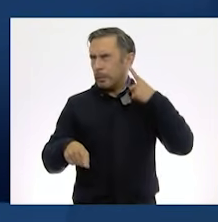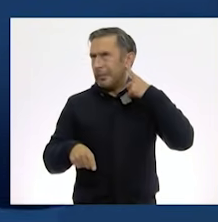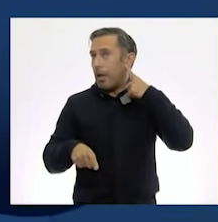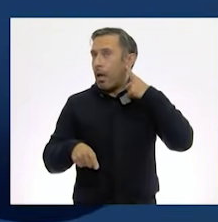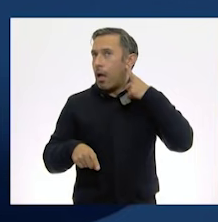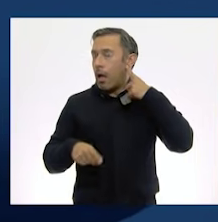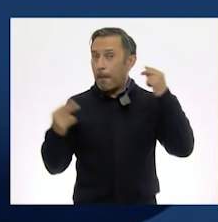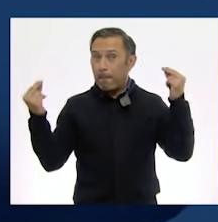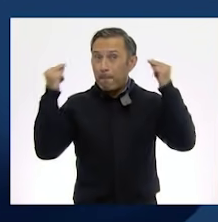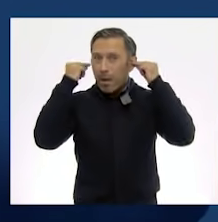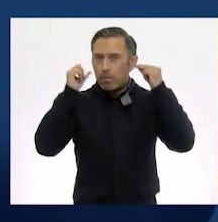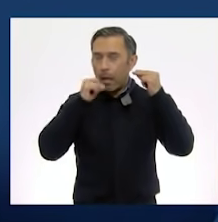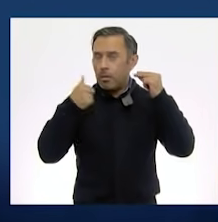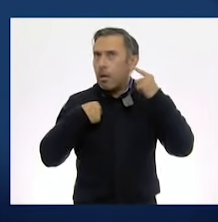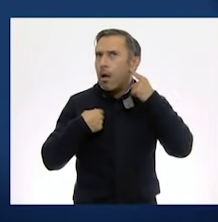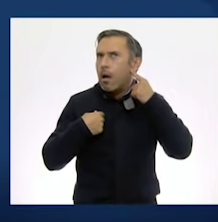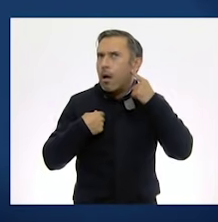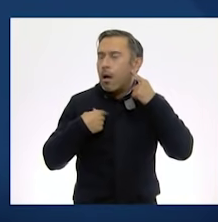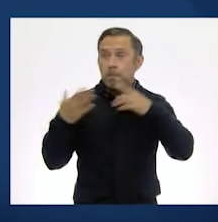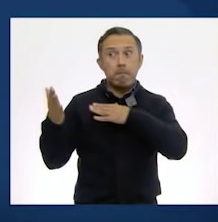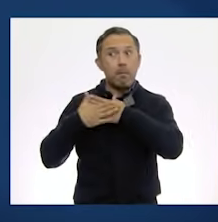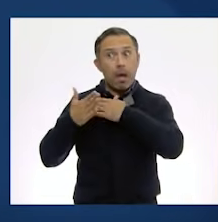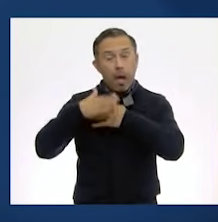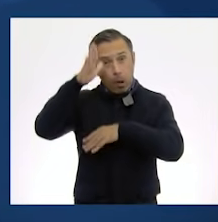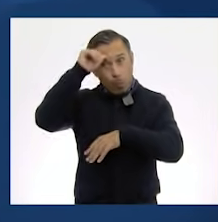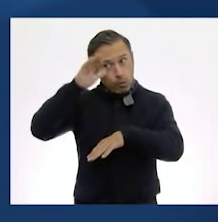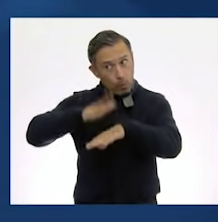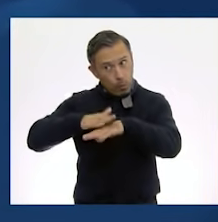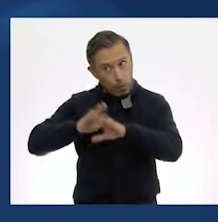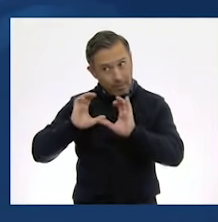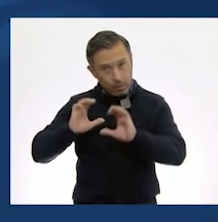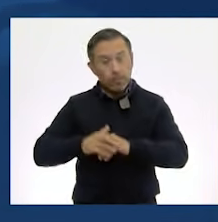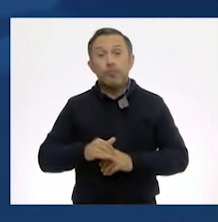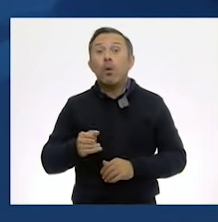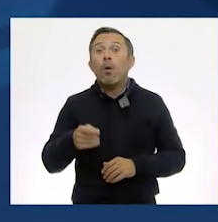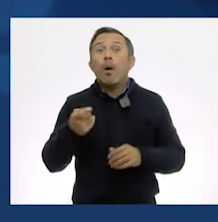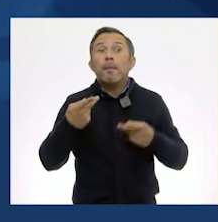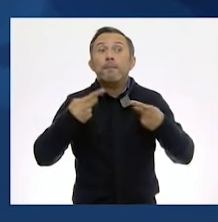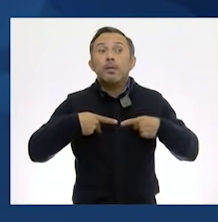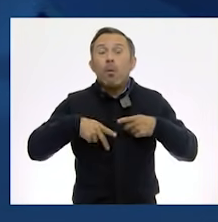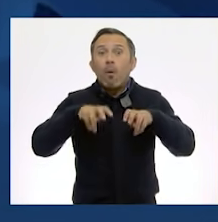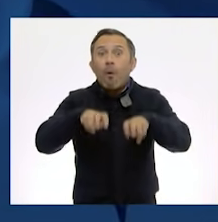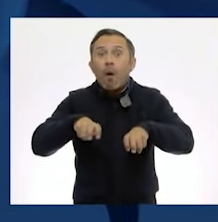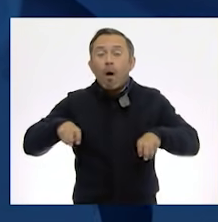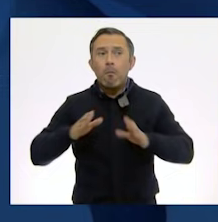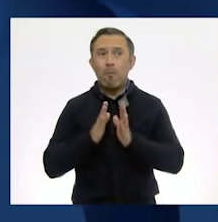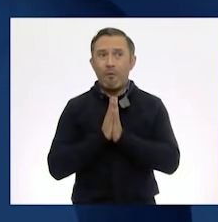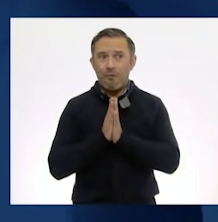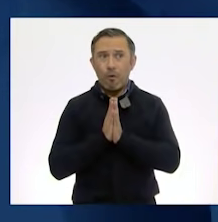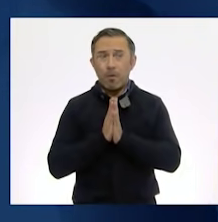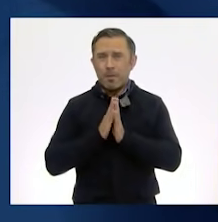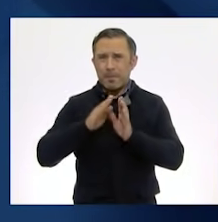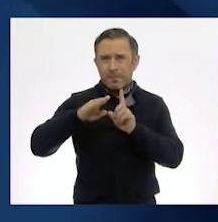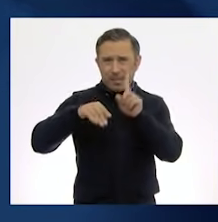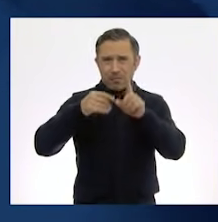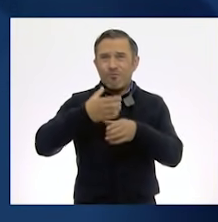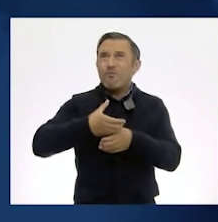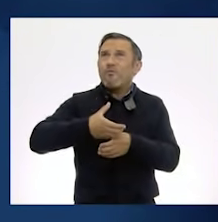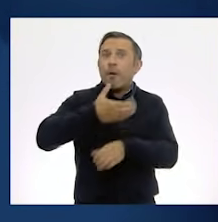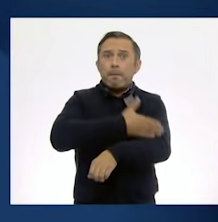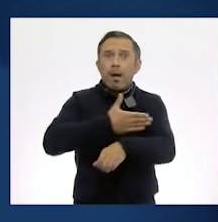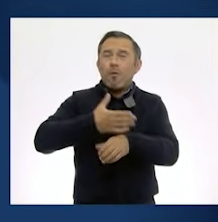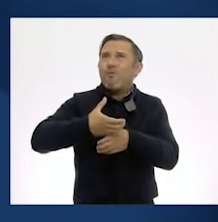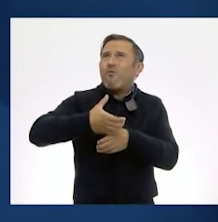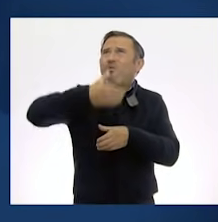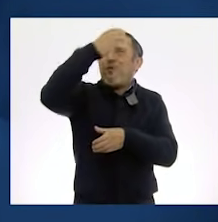Circe le aconsejara. Ordenó a sus hombres que le ataran de pies y manos al mástil, tan fuerte como